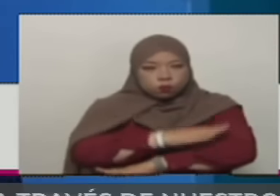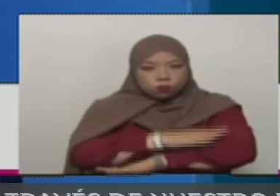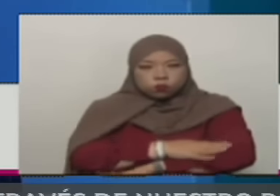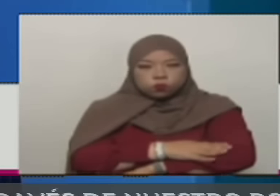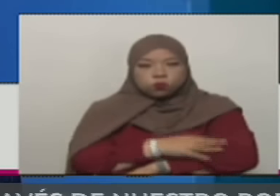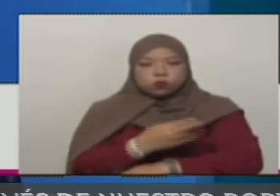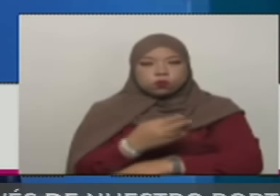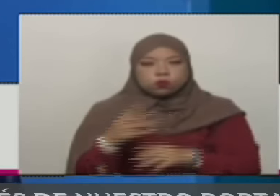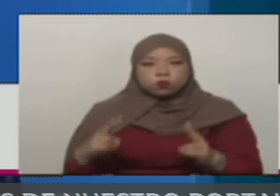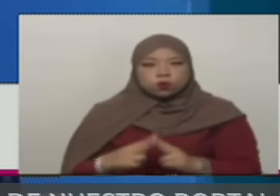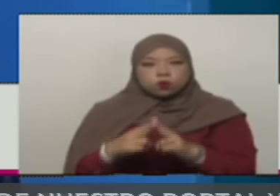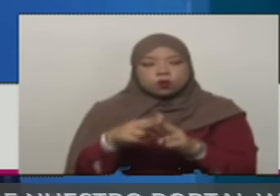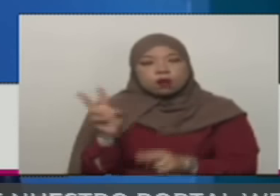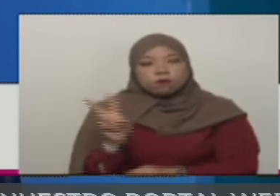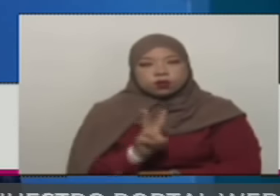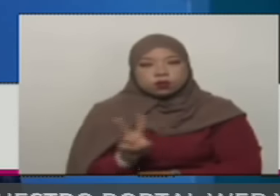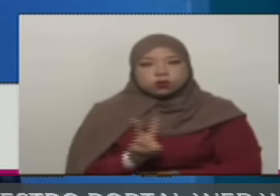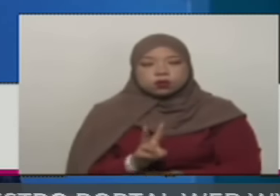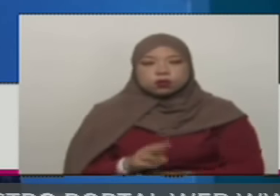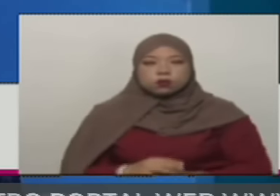del reencuentro entre los venezolanos.